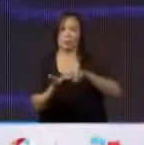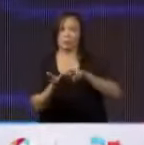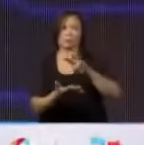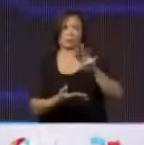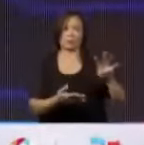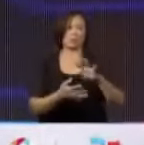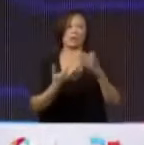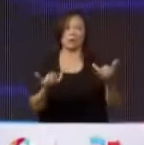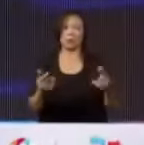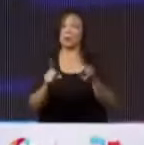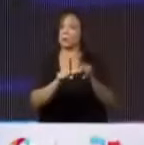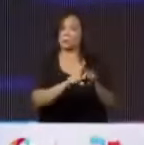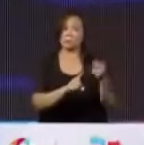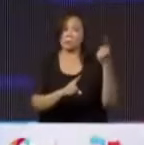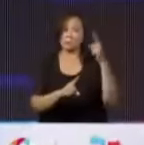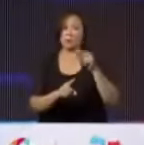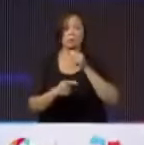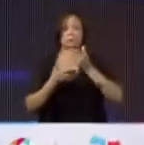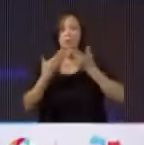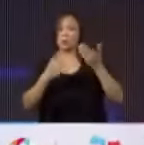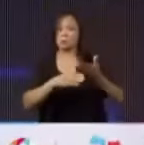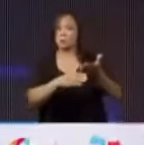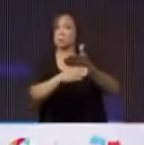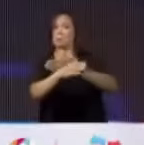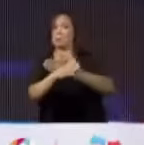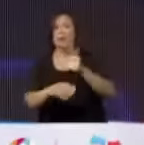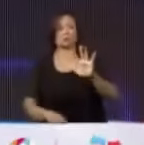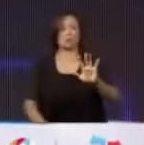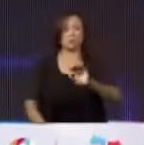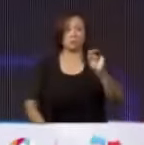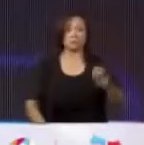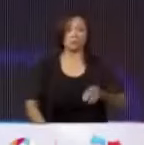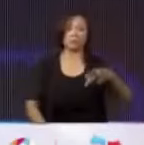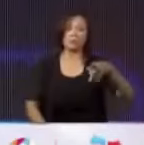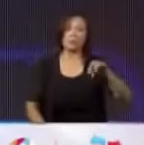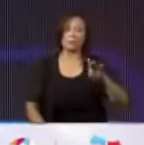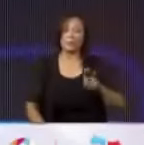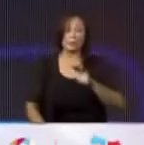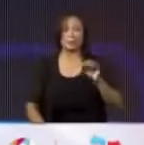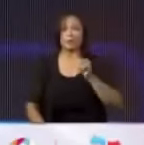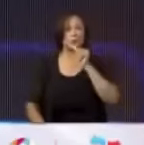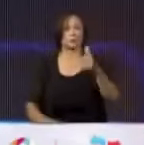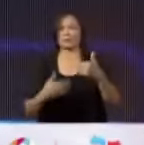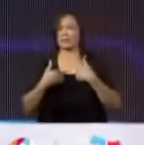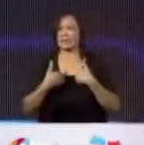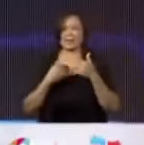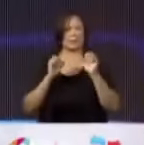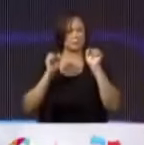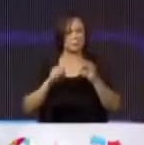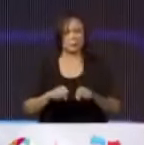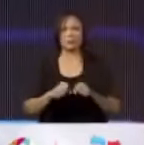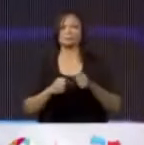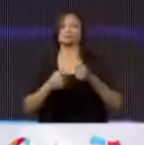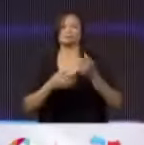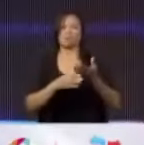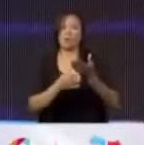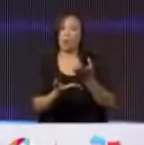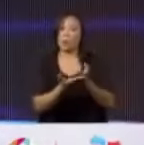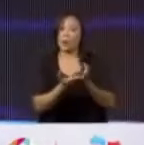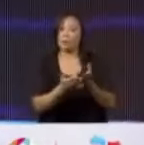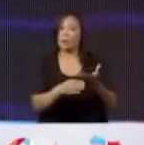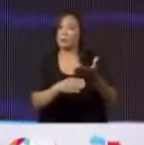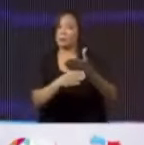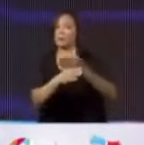ahora observamos la misma tendencia. Ya no se crece a un 5% promedio anual porque no se ha tenido la capacidad de generar una